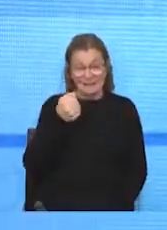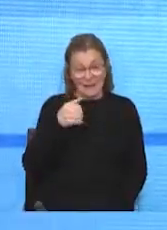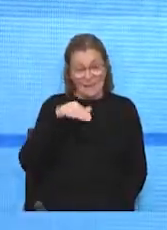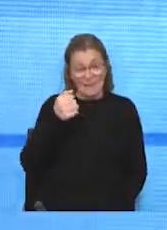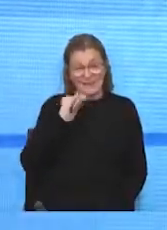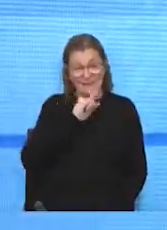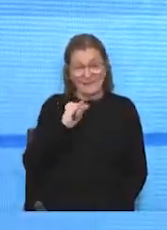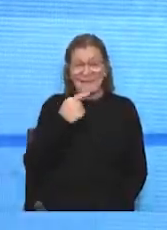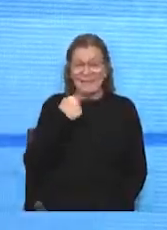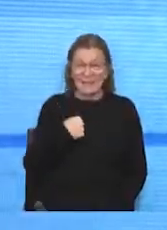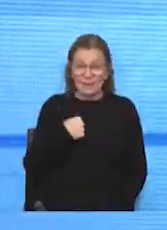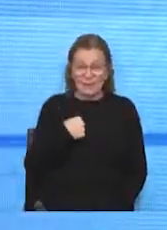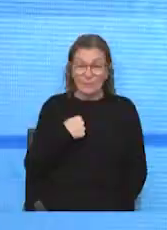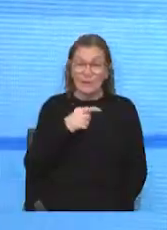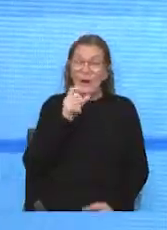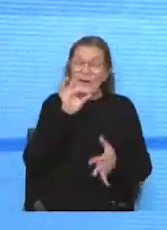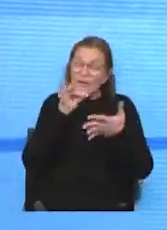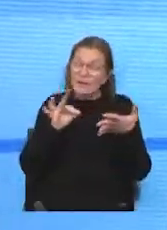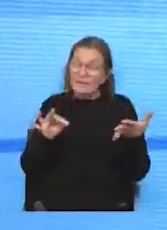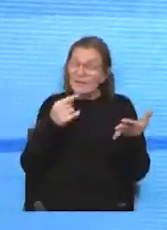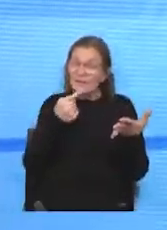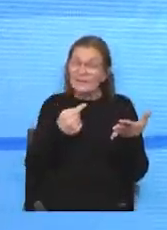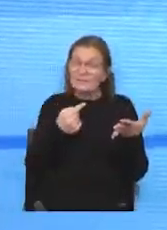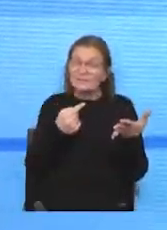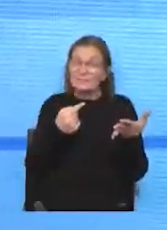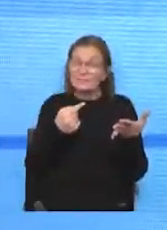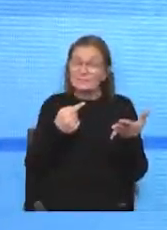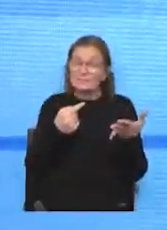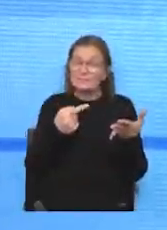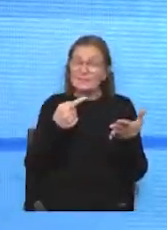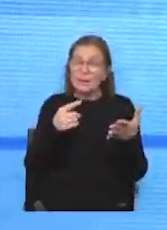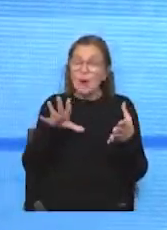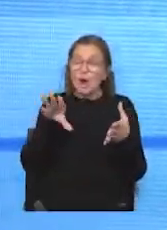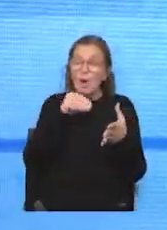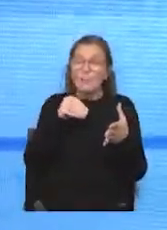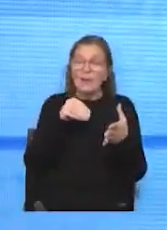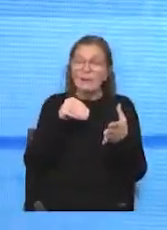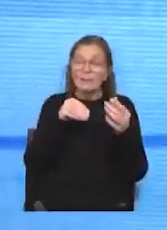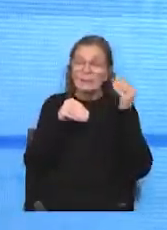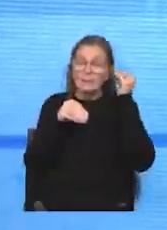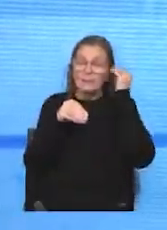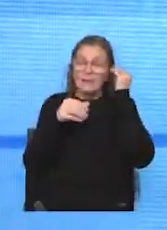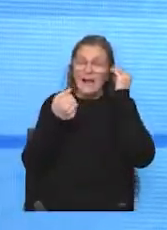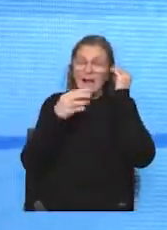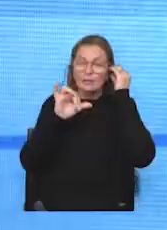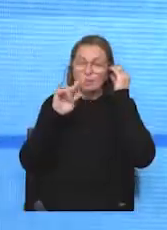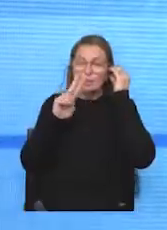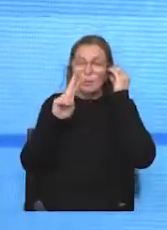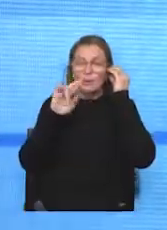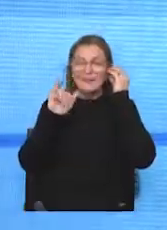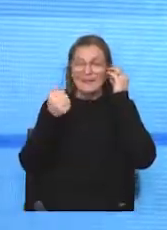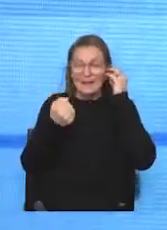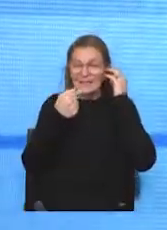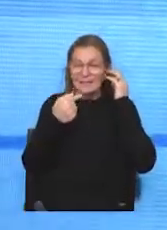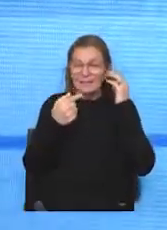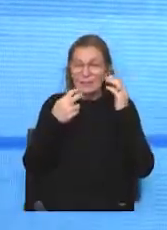dijeron parafraseando una frase cuando le dicen que le había plagiado a Miguel Ángel Miguel Ángel Asturias lo acusaba que había plagiado La